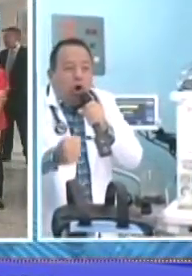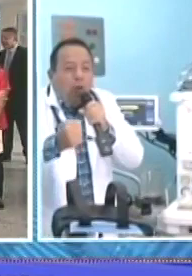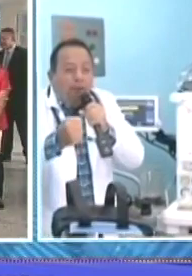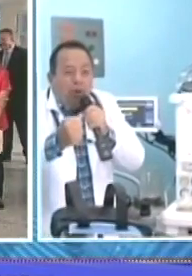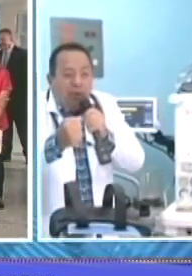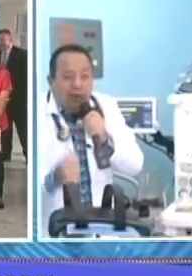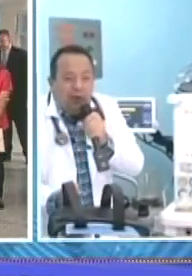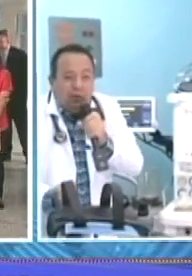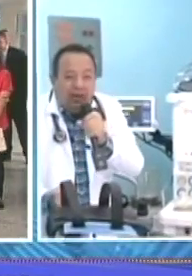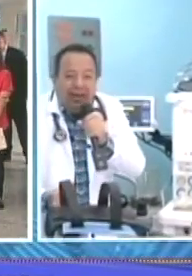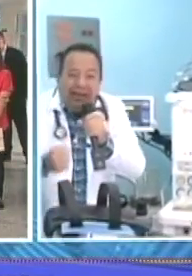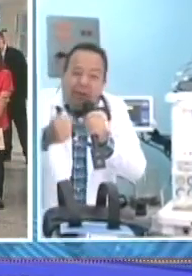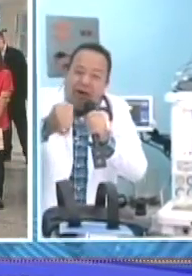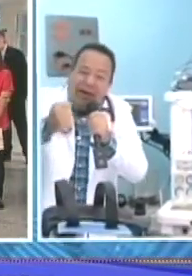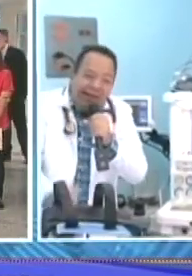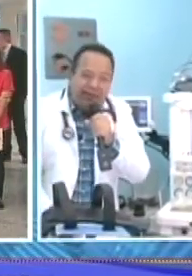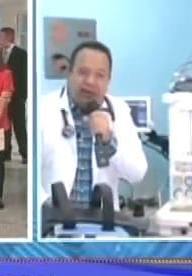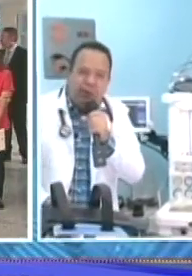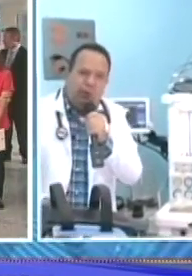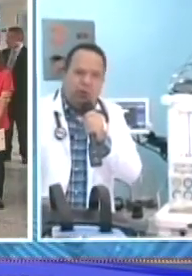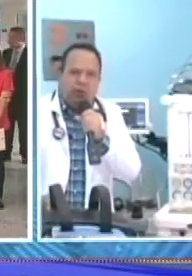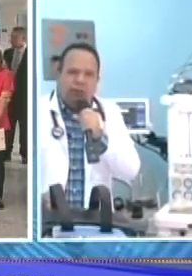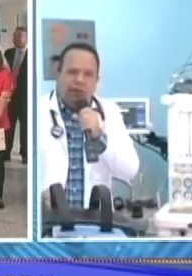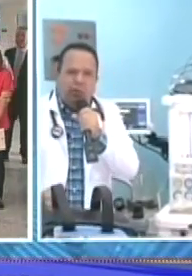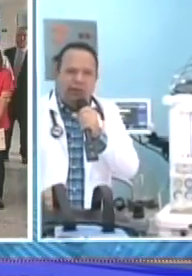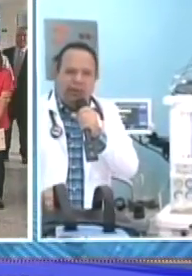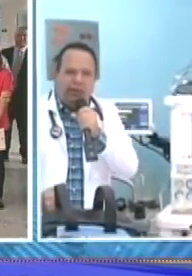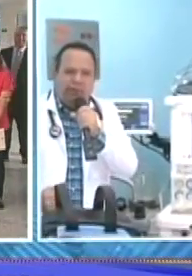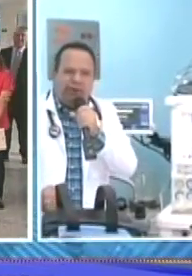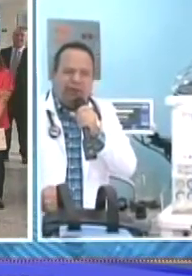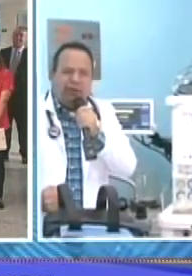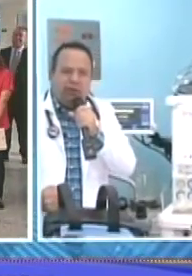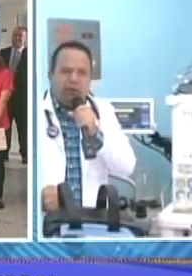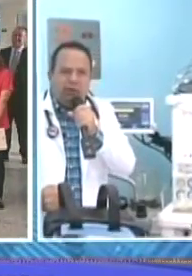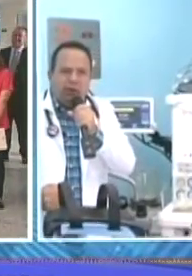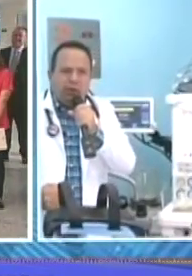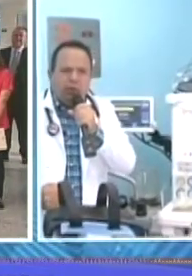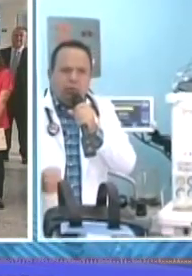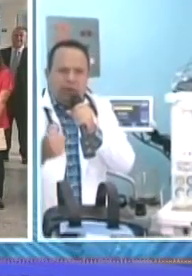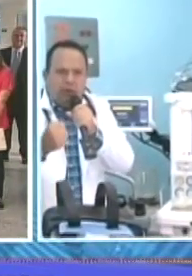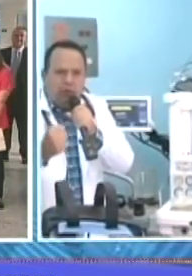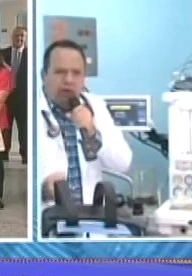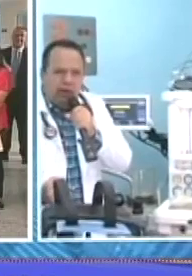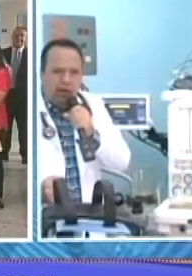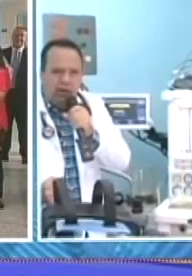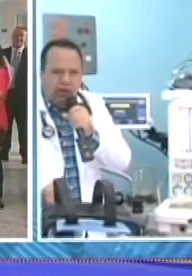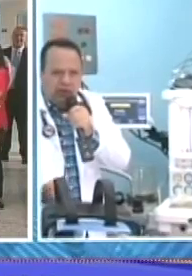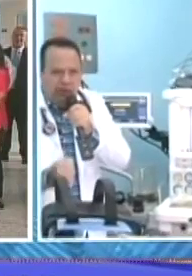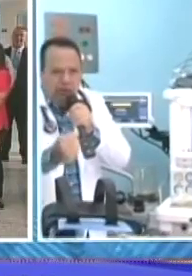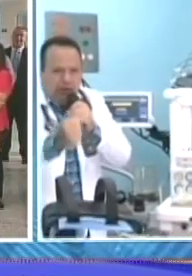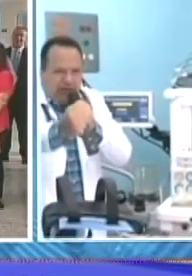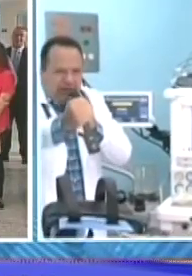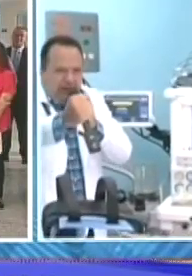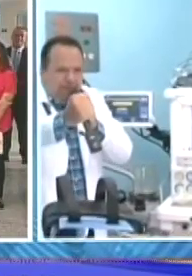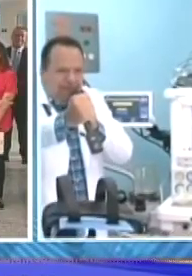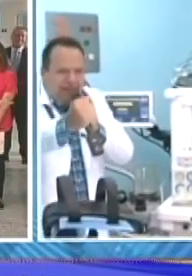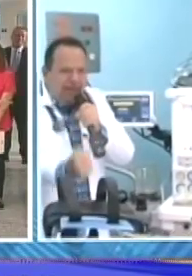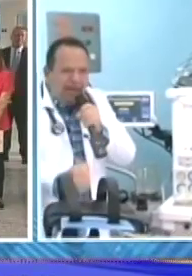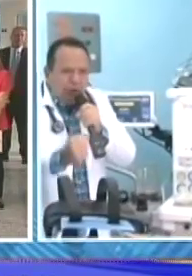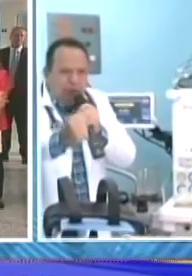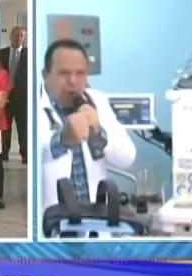contentos, comprometidos. Le damos las gracias de nuevo, mi comandante presidente. Contamos con usted. Sabemos que usted está